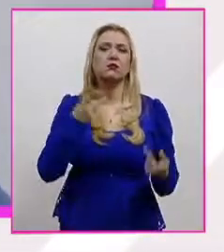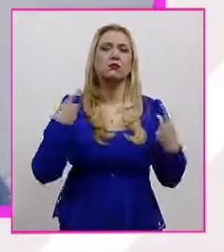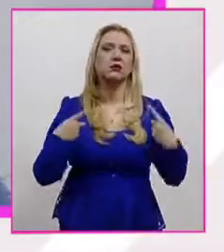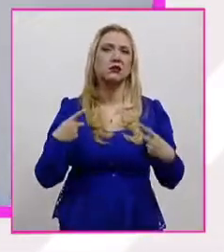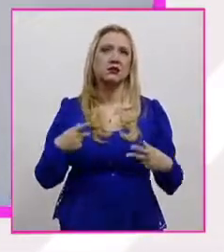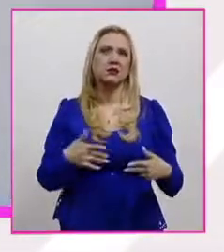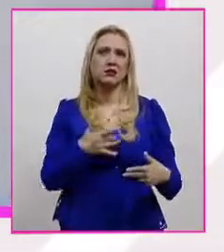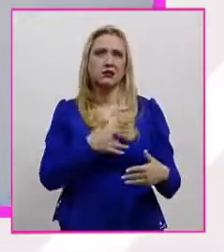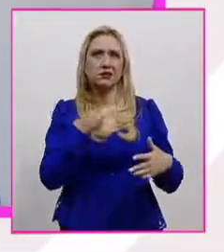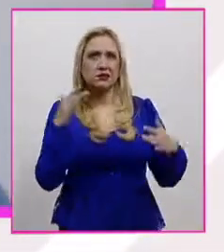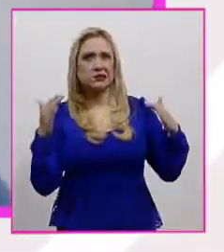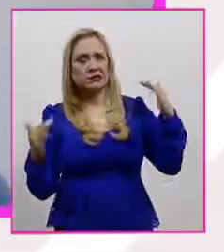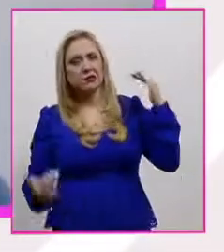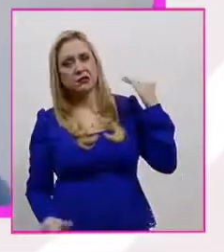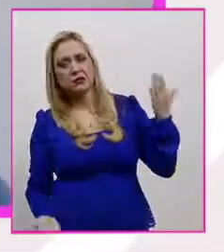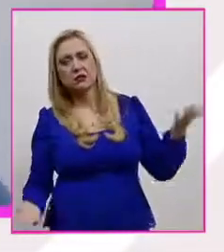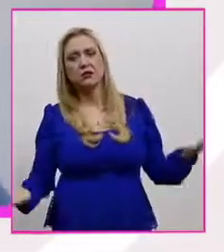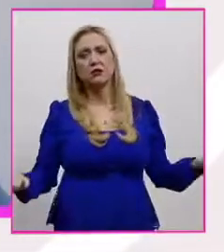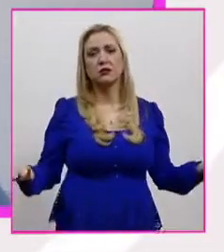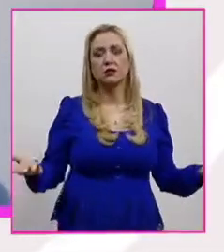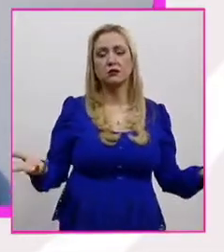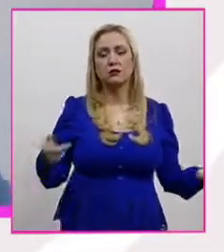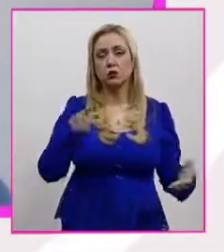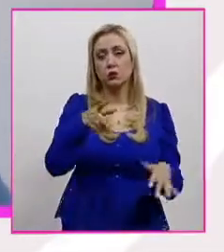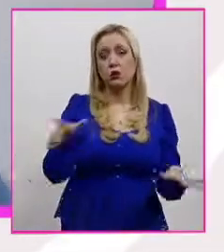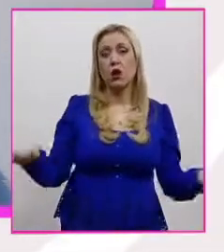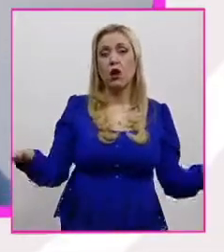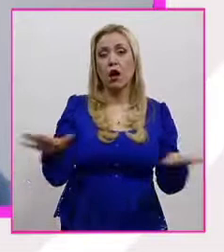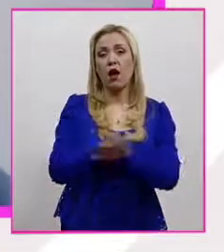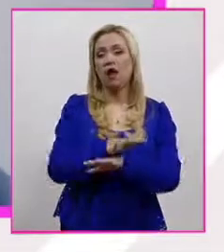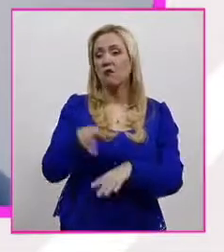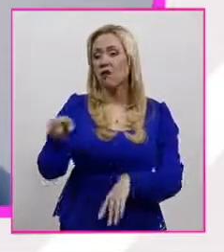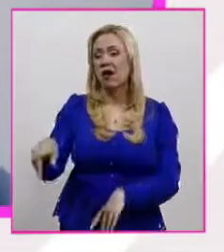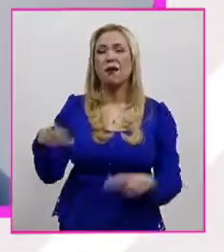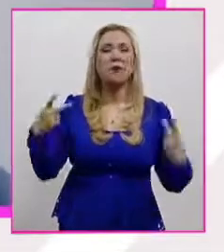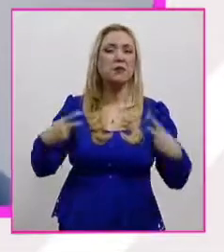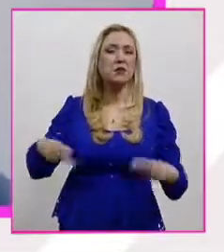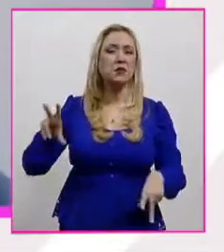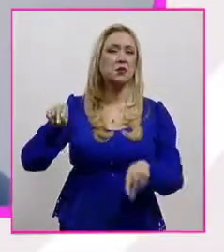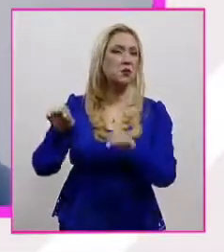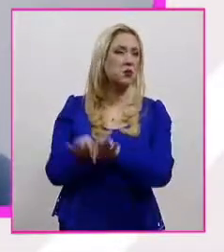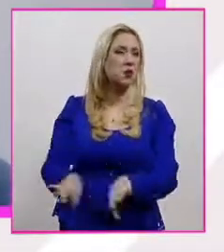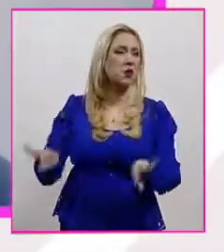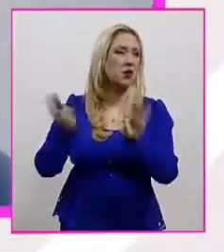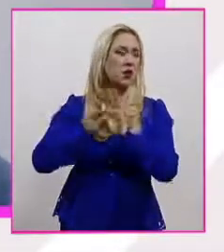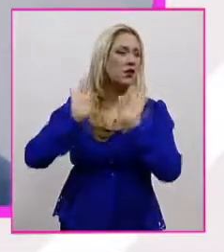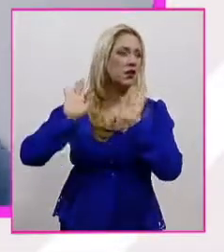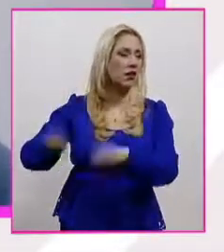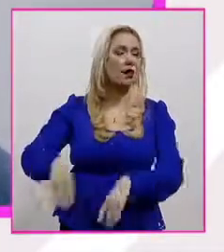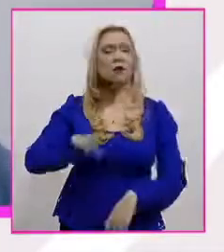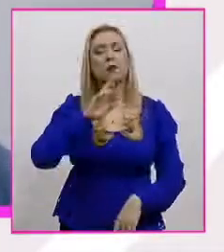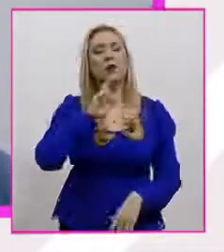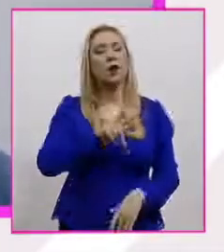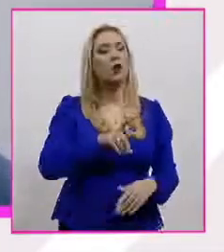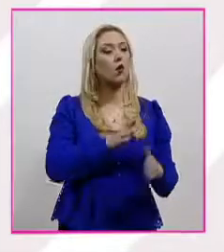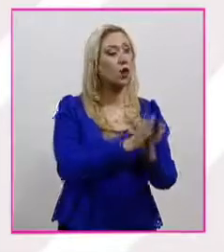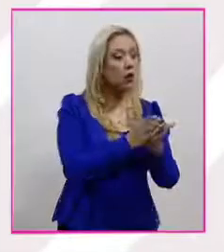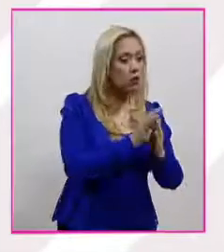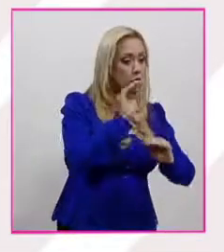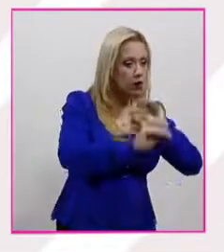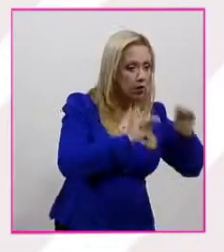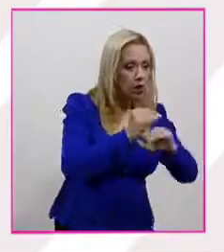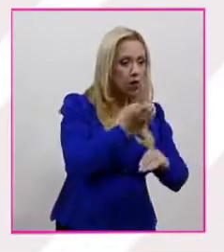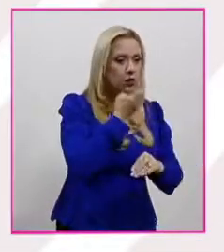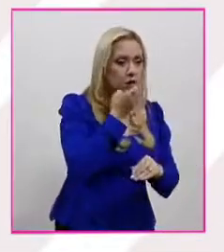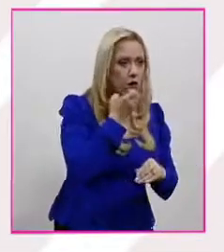¿no? Entonces, a la hora que cambias el foco de ya no pensar directamente en los niños y niñas para decidir qué van a ser los beneficiarios del